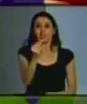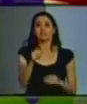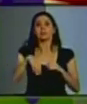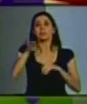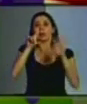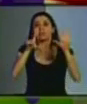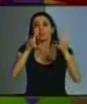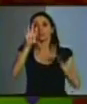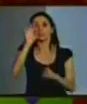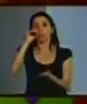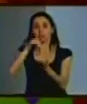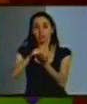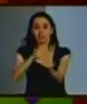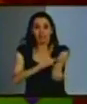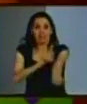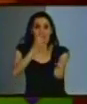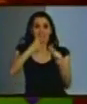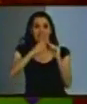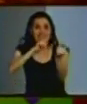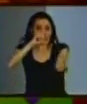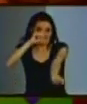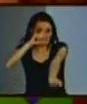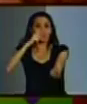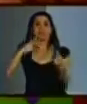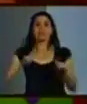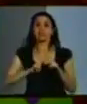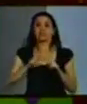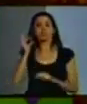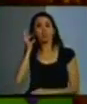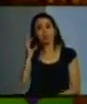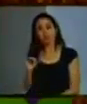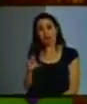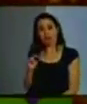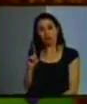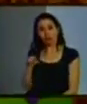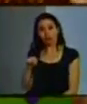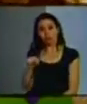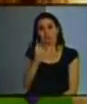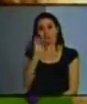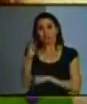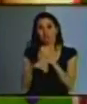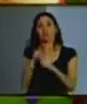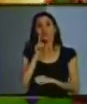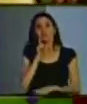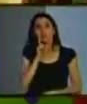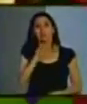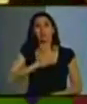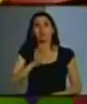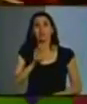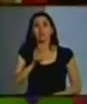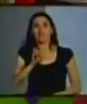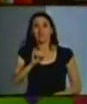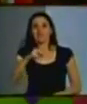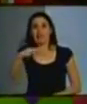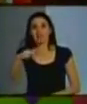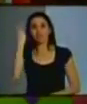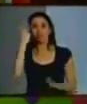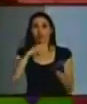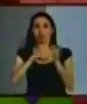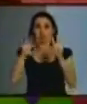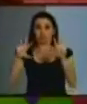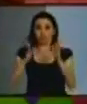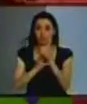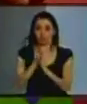de 750.000 exámenes realizados. Carolina de Real, de 33 años, padece de VIH desde el año